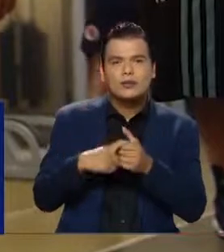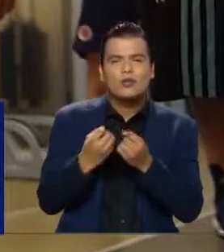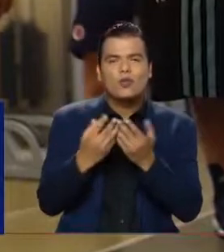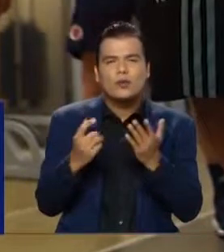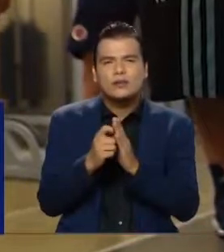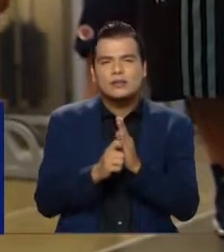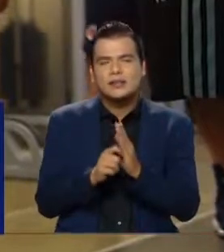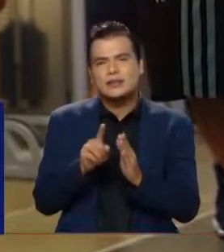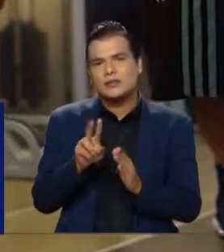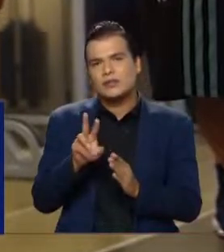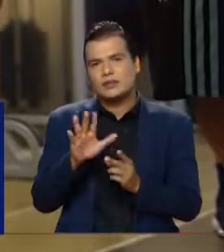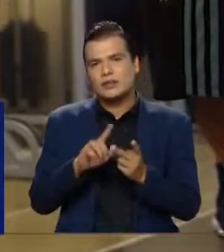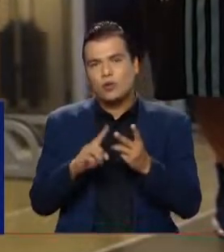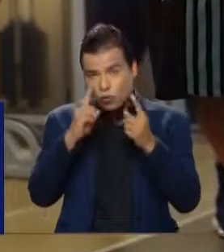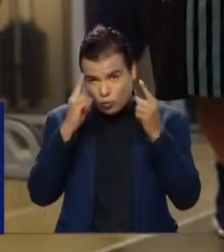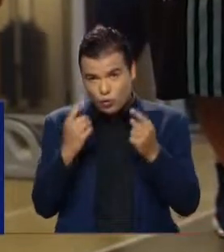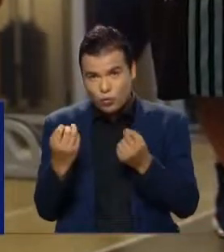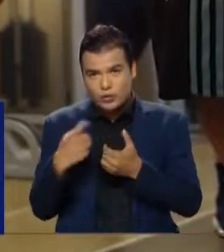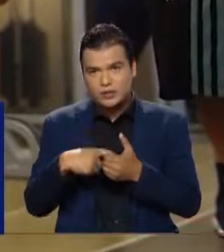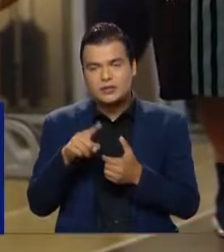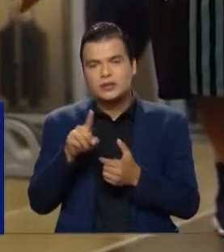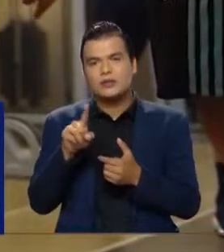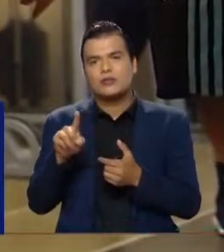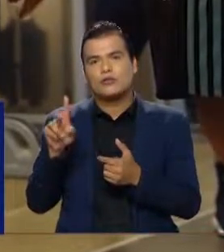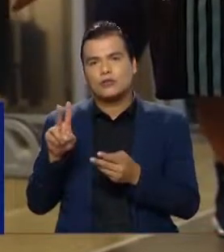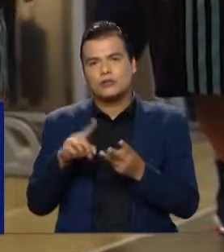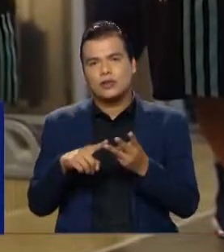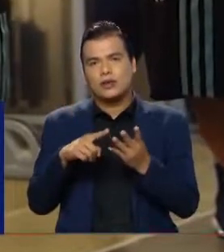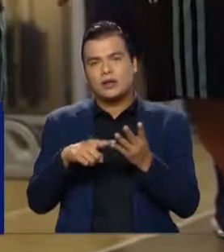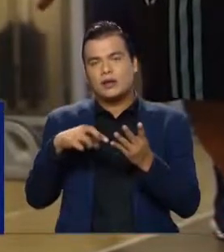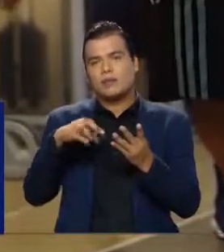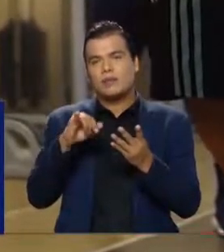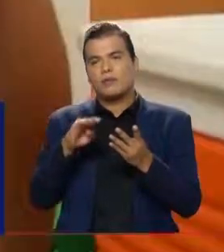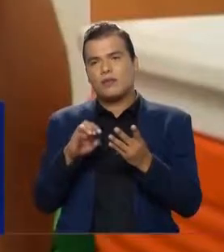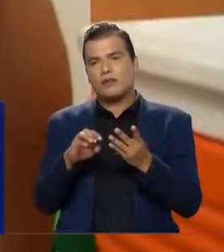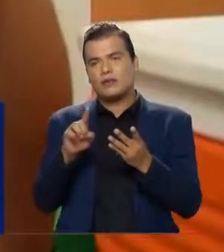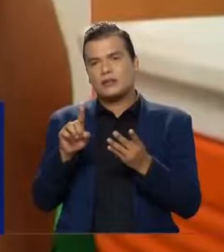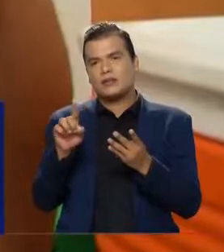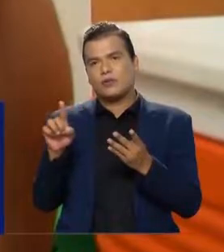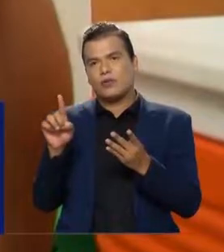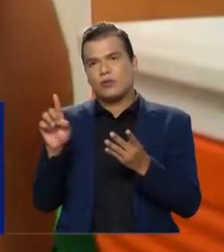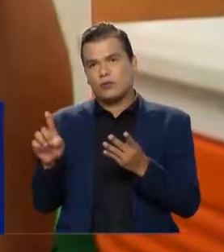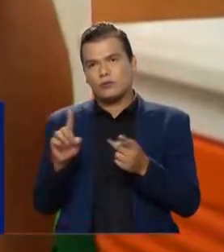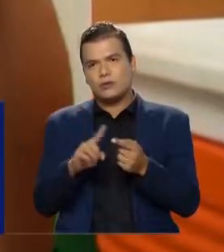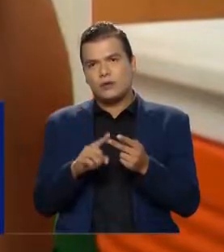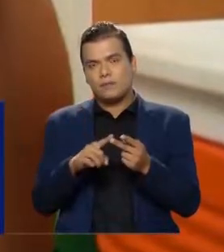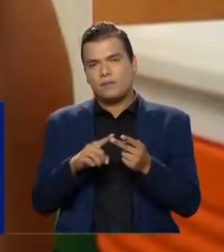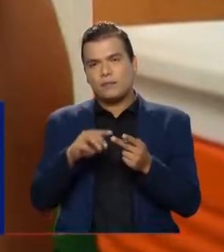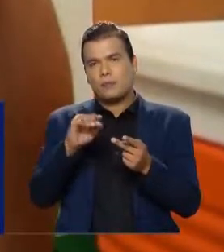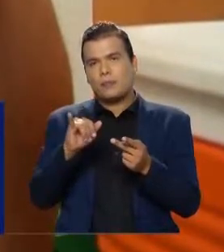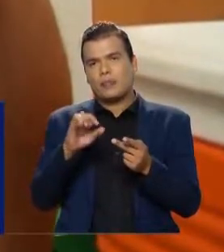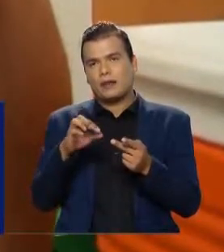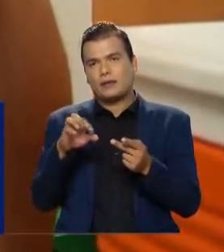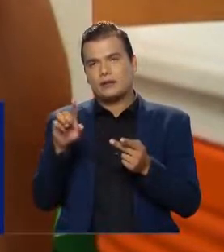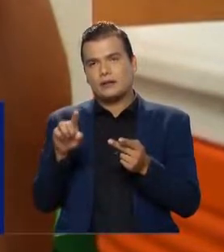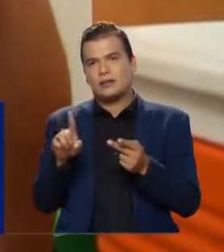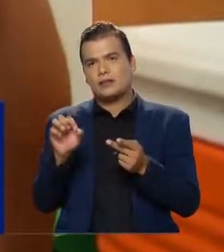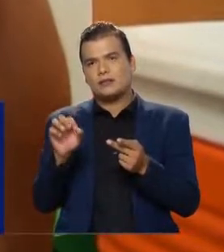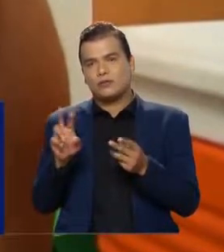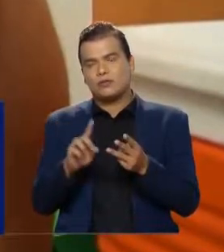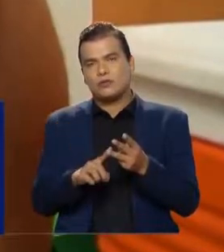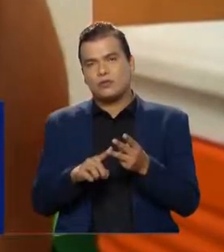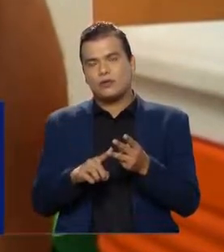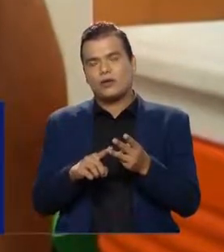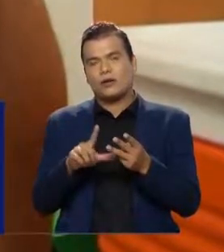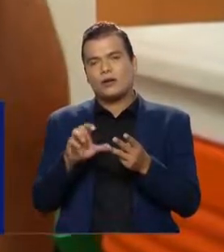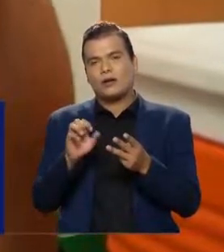125, Cuadrado 112 partidos, el Pibe 111, Mario Yepes 102, Leonel Álvarez 101 y el